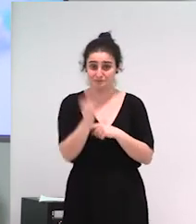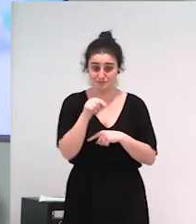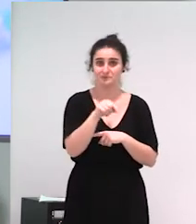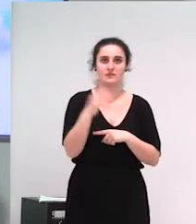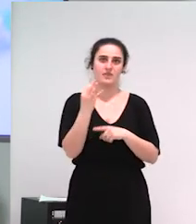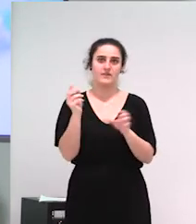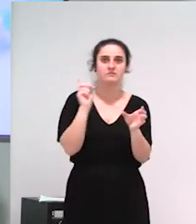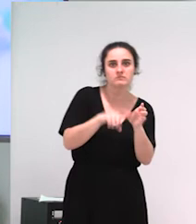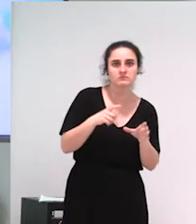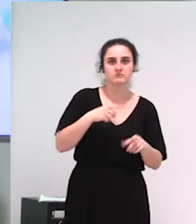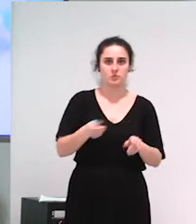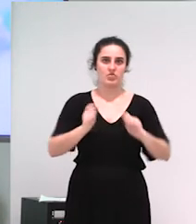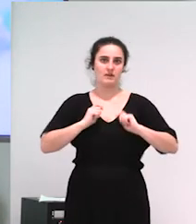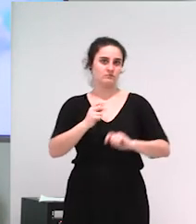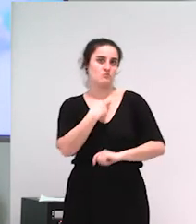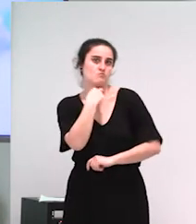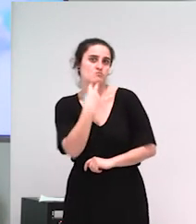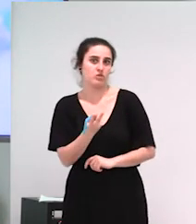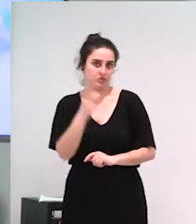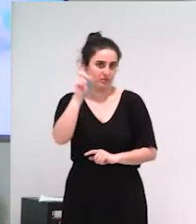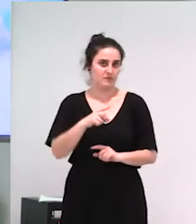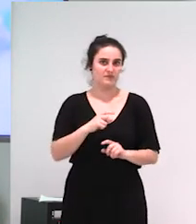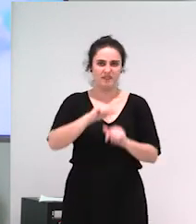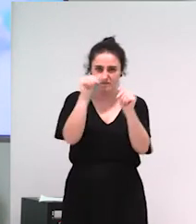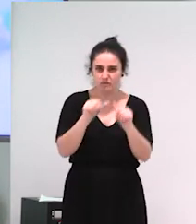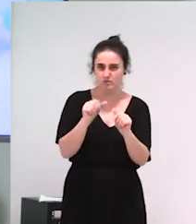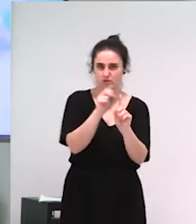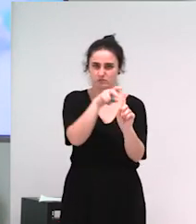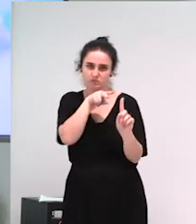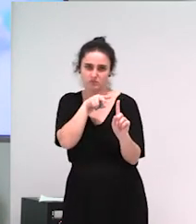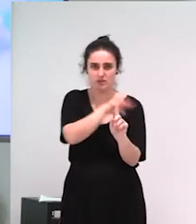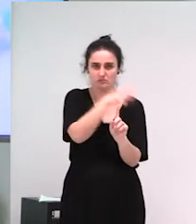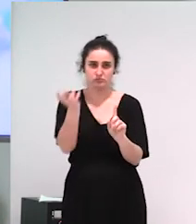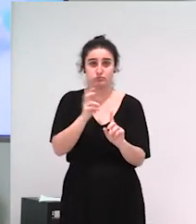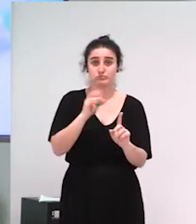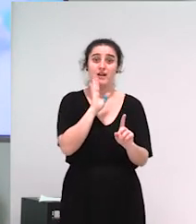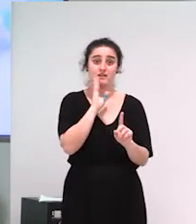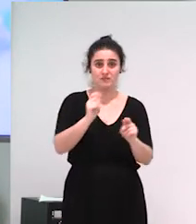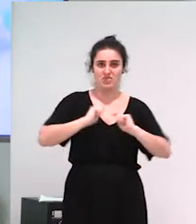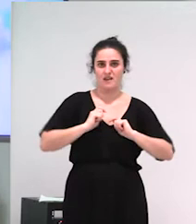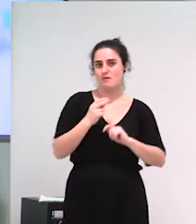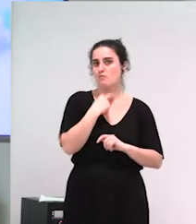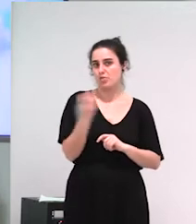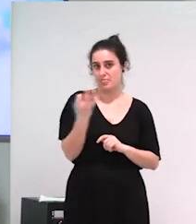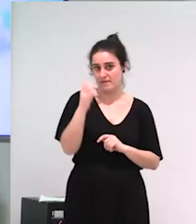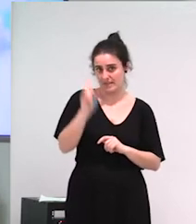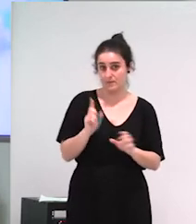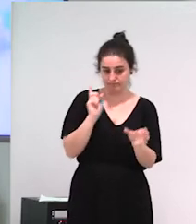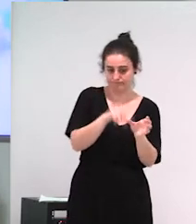voz a toda la potencialidad de formas de verlo queer que existen en el mundo. En este